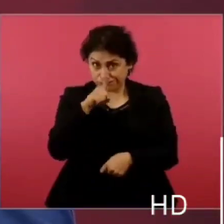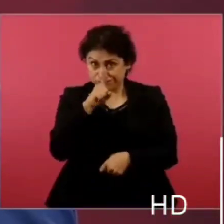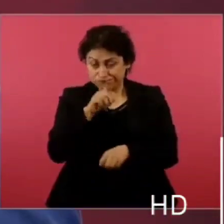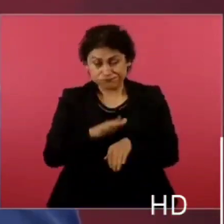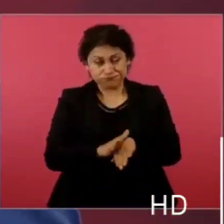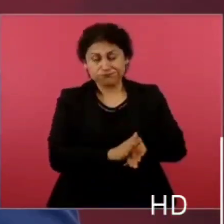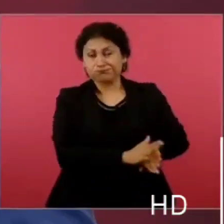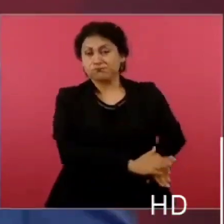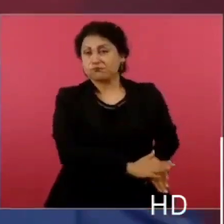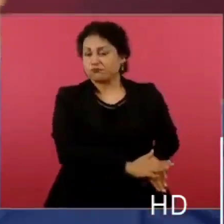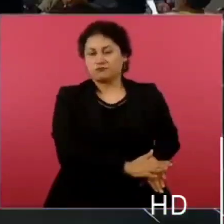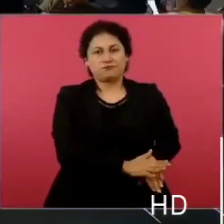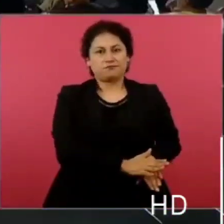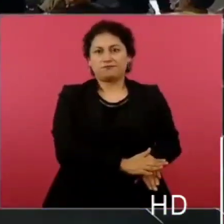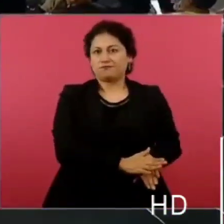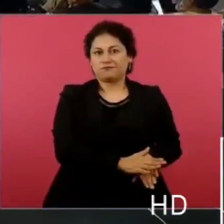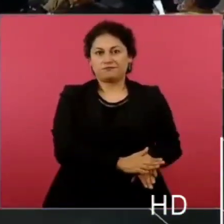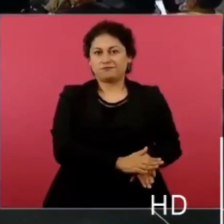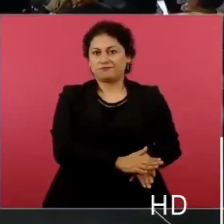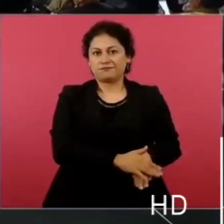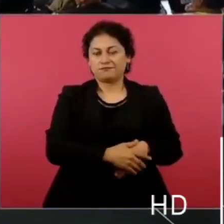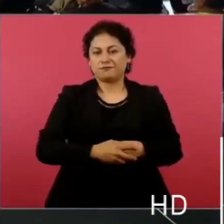frente a una